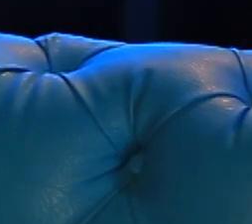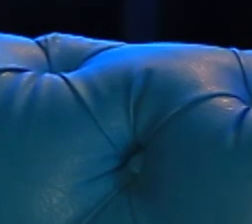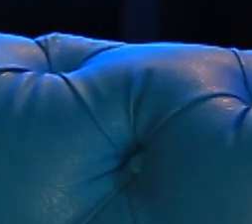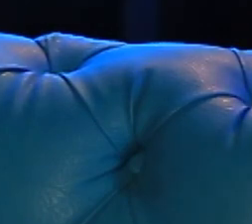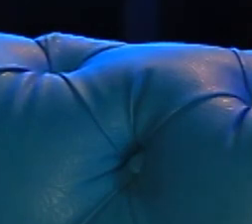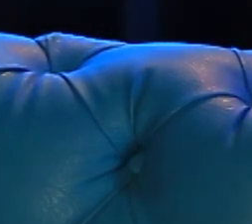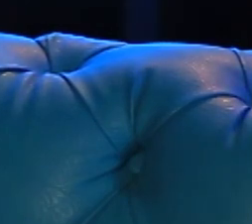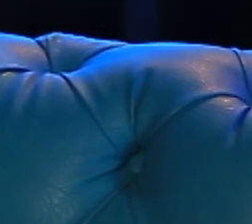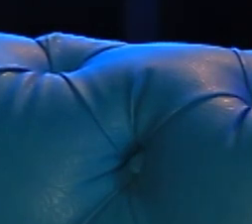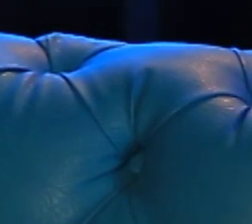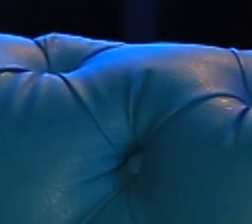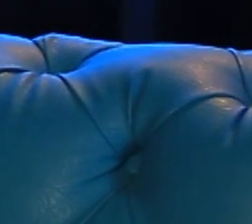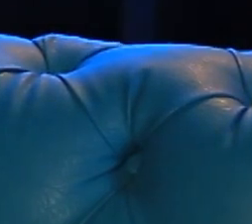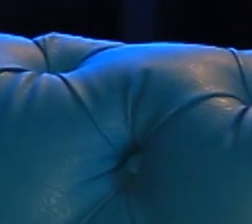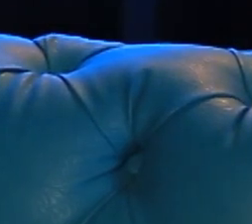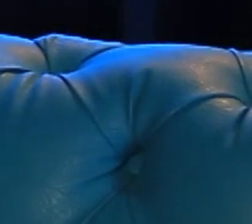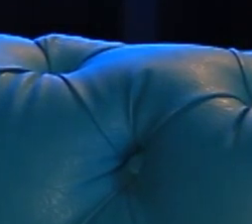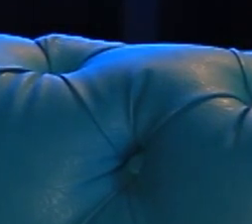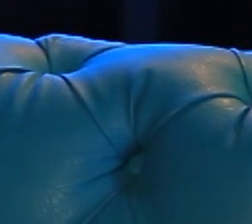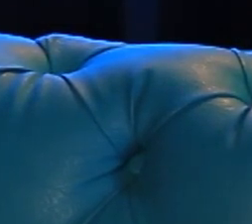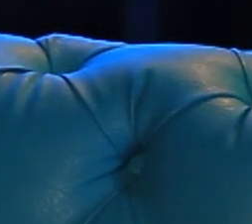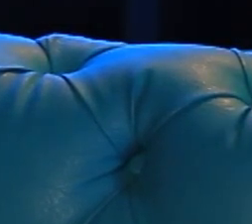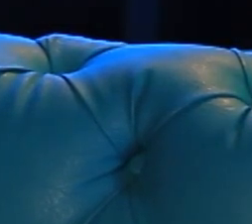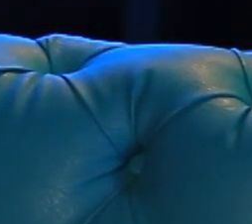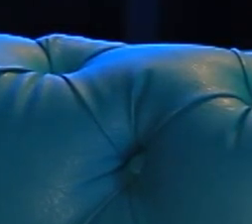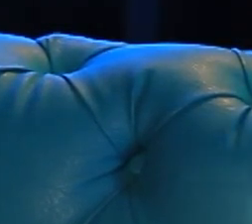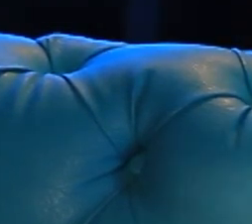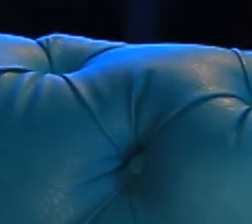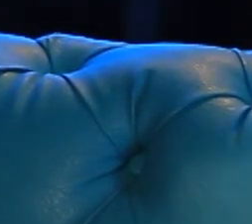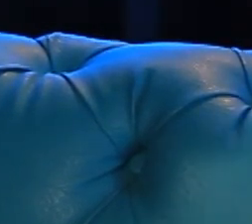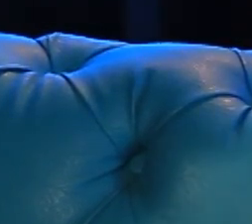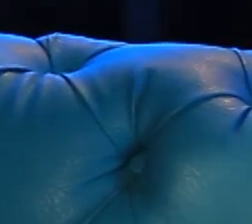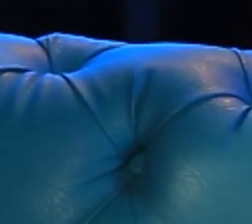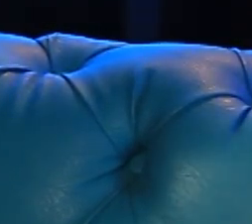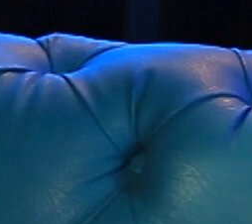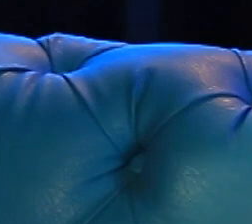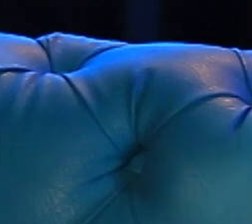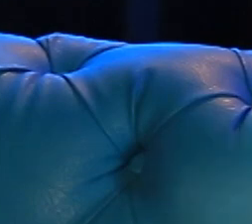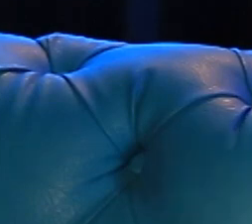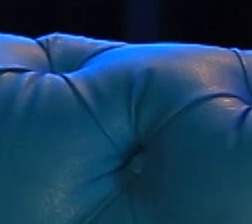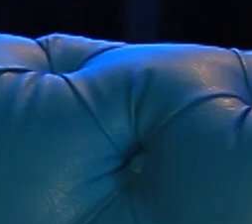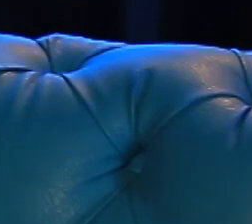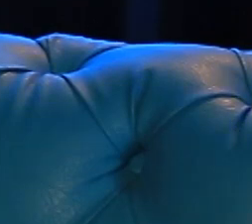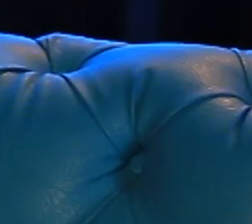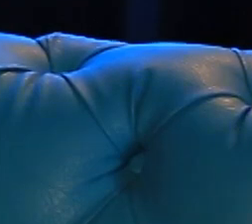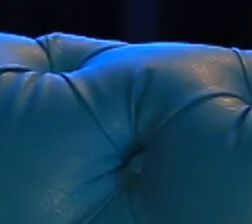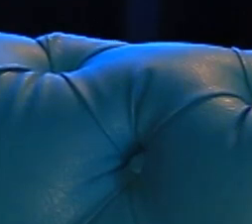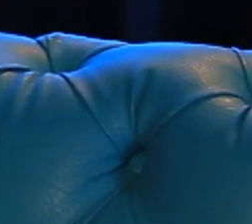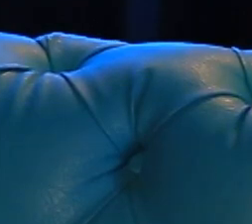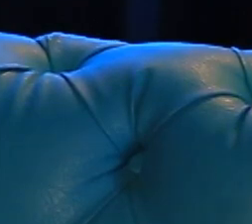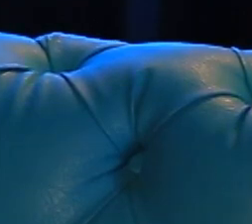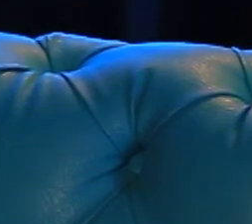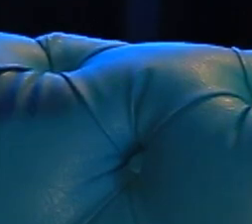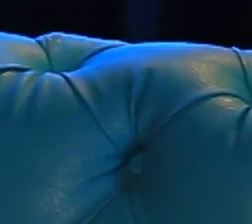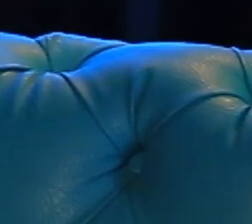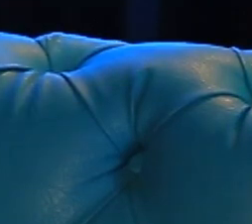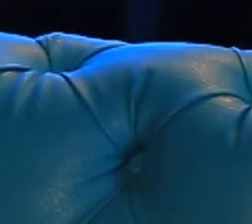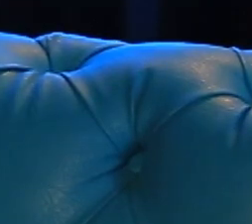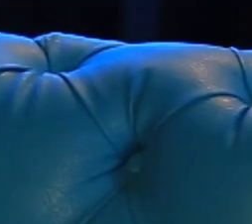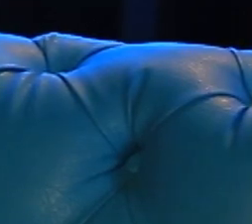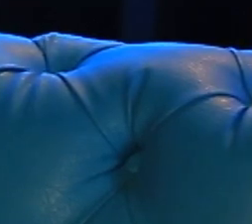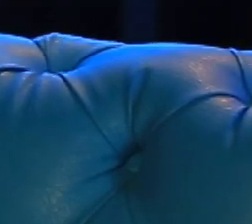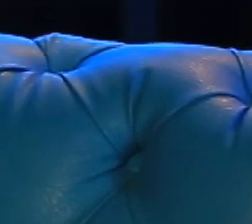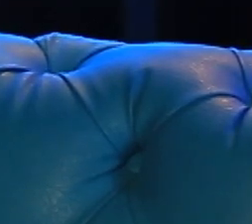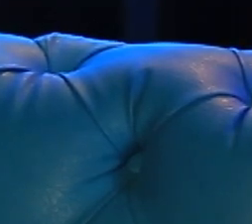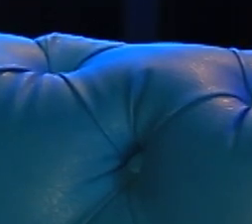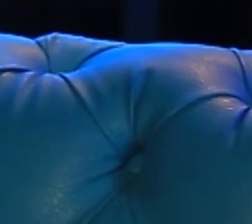caballero él es el líder digital de Canal 13 Camilo Bienvenido a toma el control y